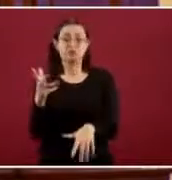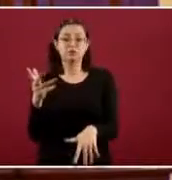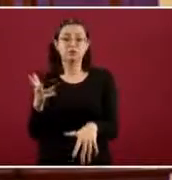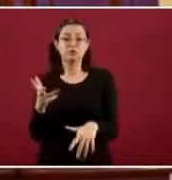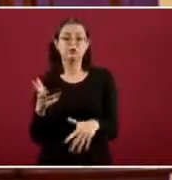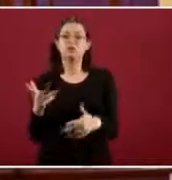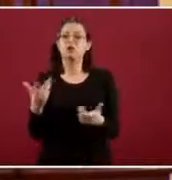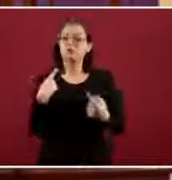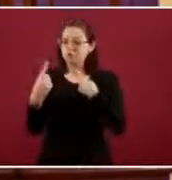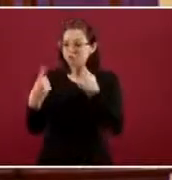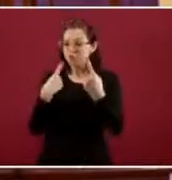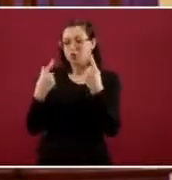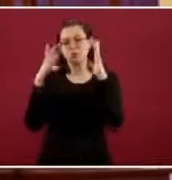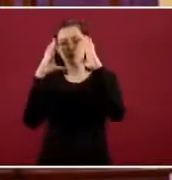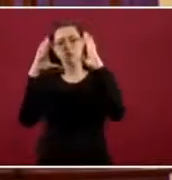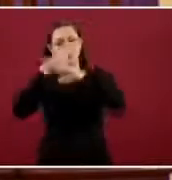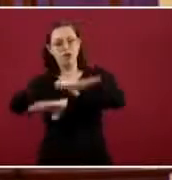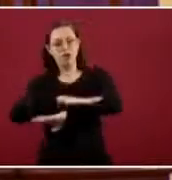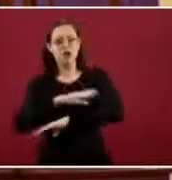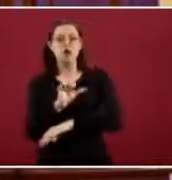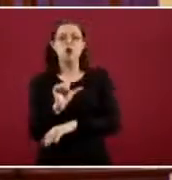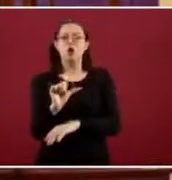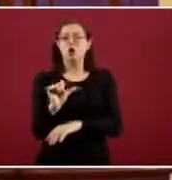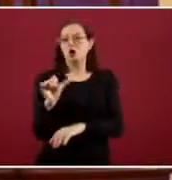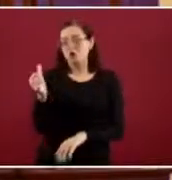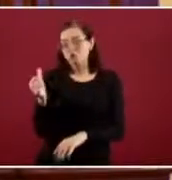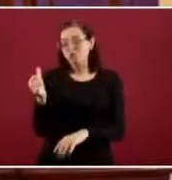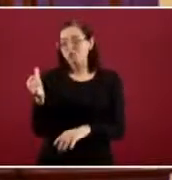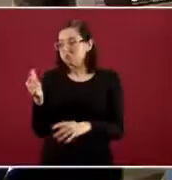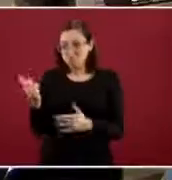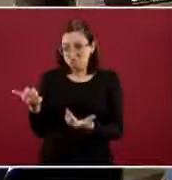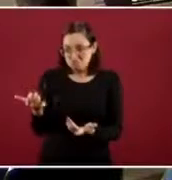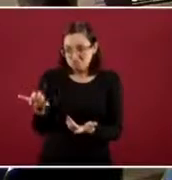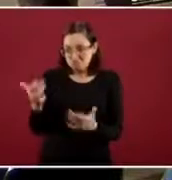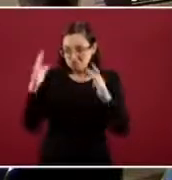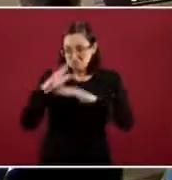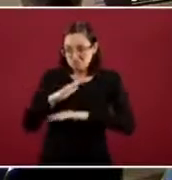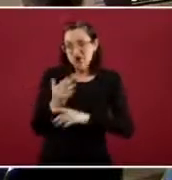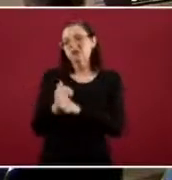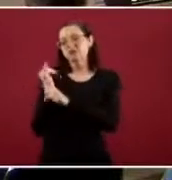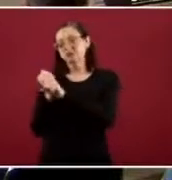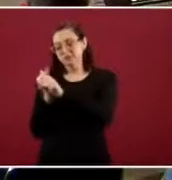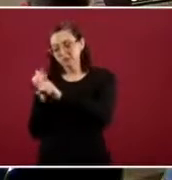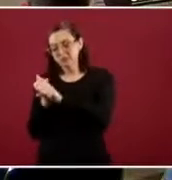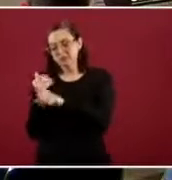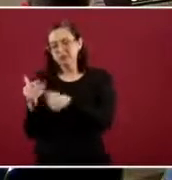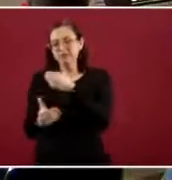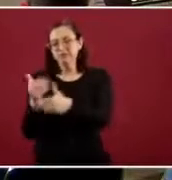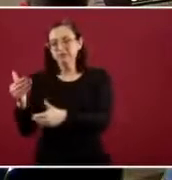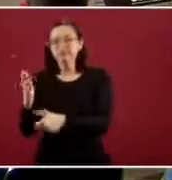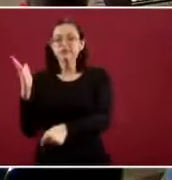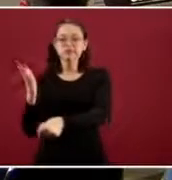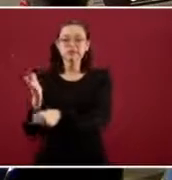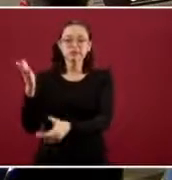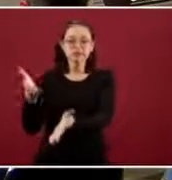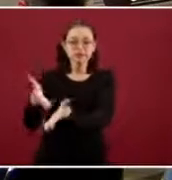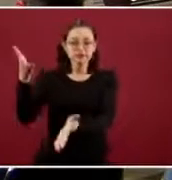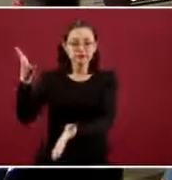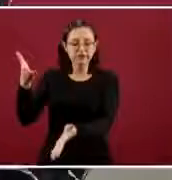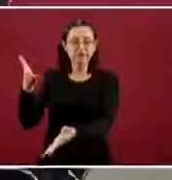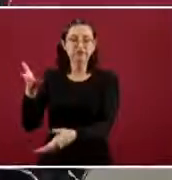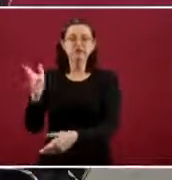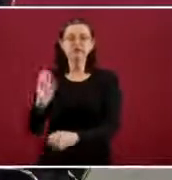medidas de conciliación, y en algunos otros casos vamos a la investigación, donde puede haber cuestiones de sanción, como pueden